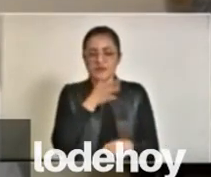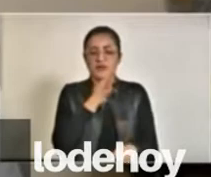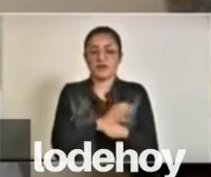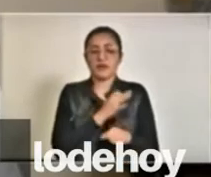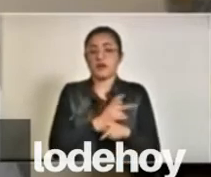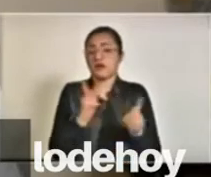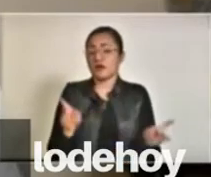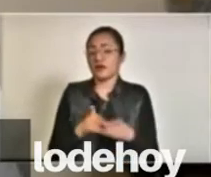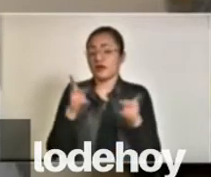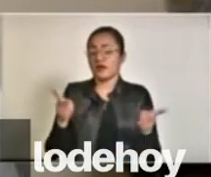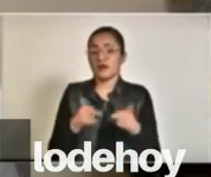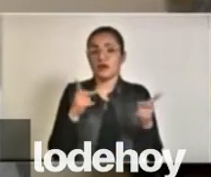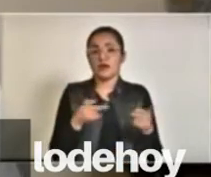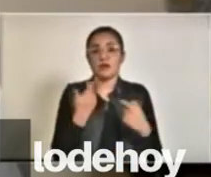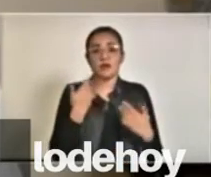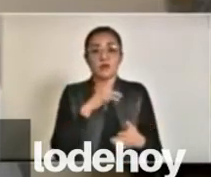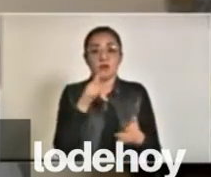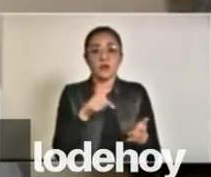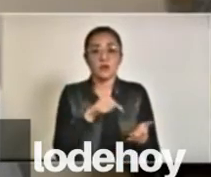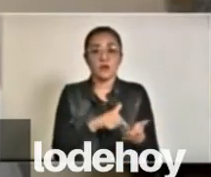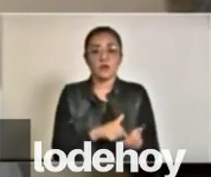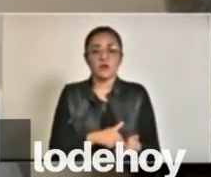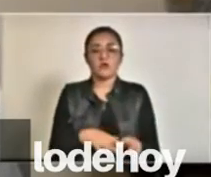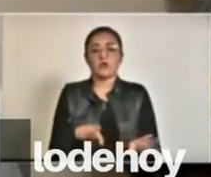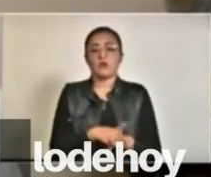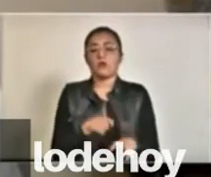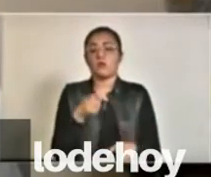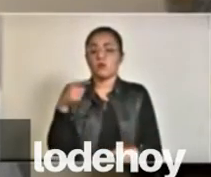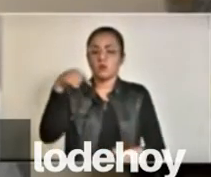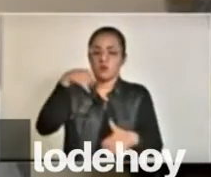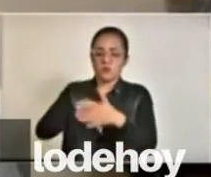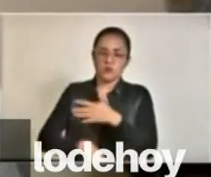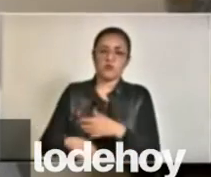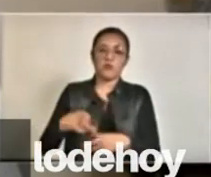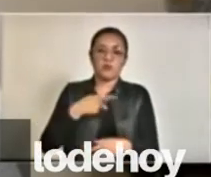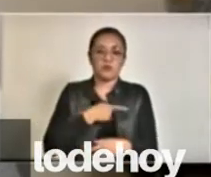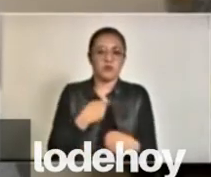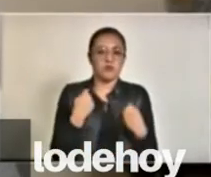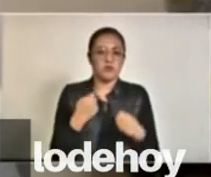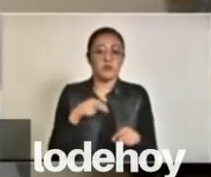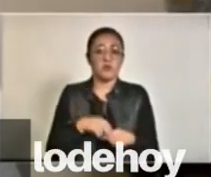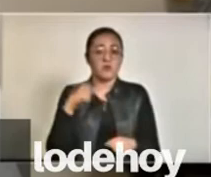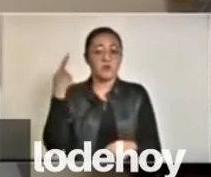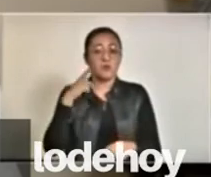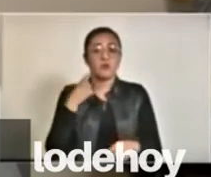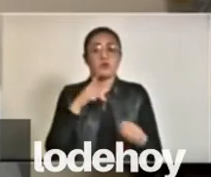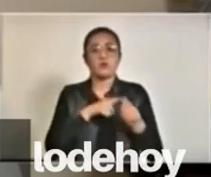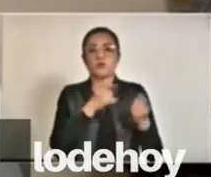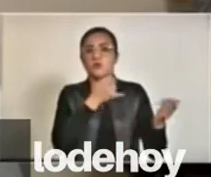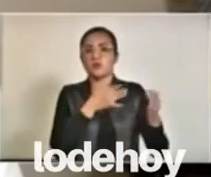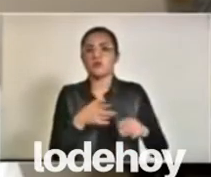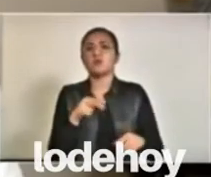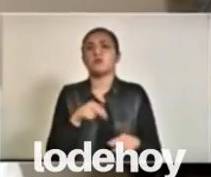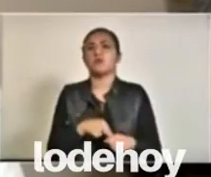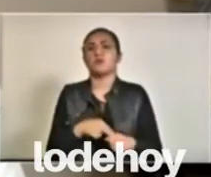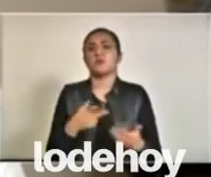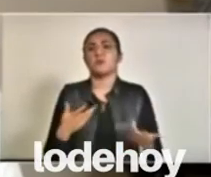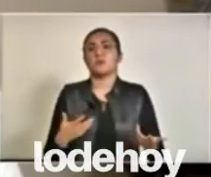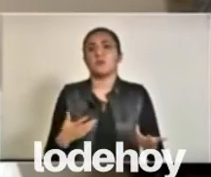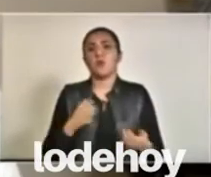estar vendiendo en lugares de extrema pobreza en puebla proviene de este